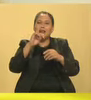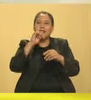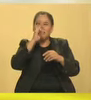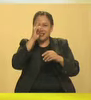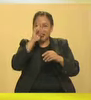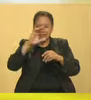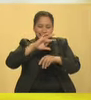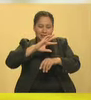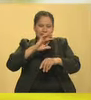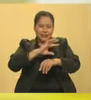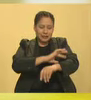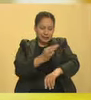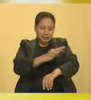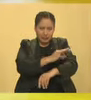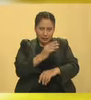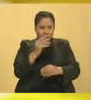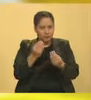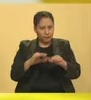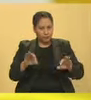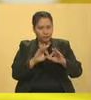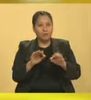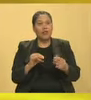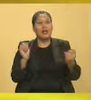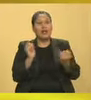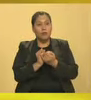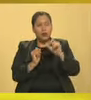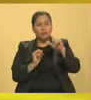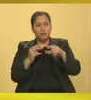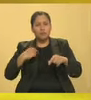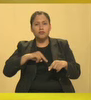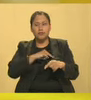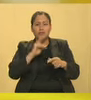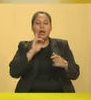importante. Y después... sí podemos empezar a ver